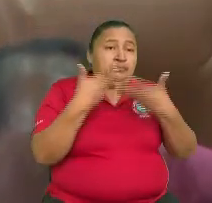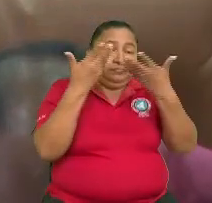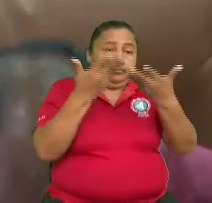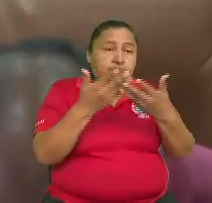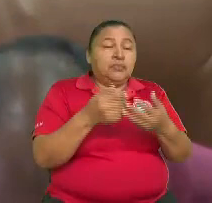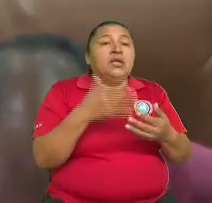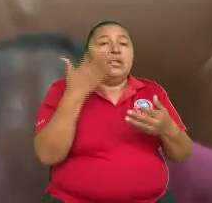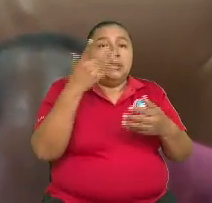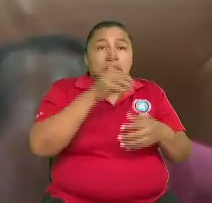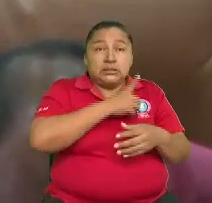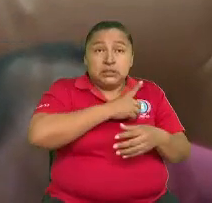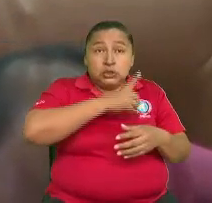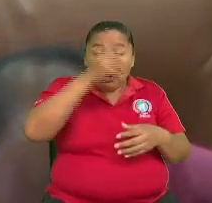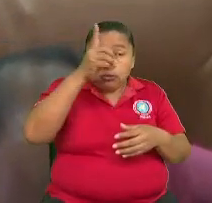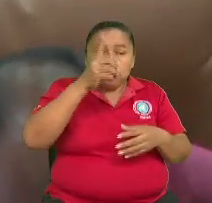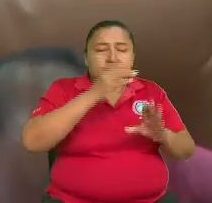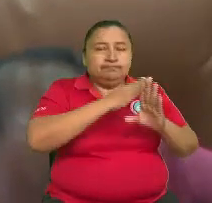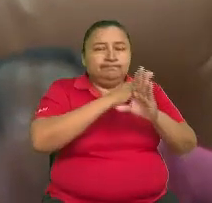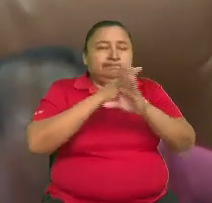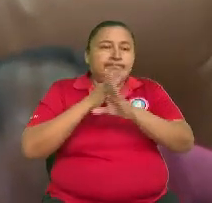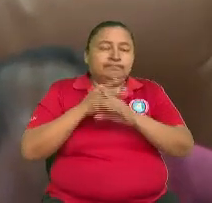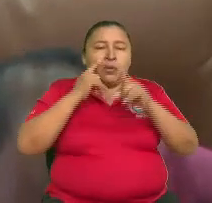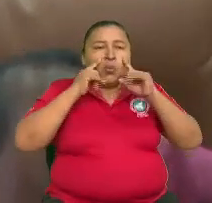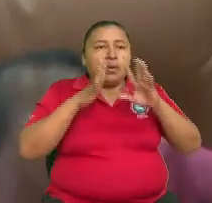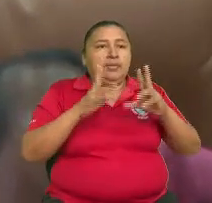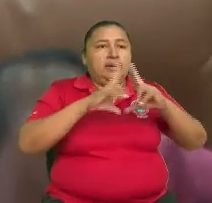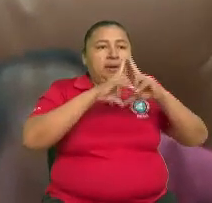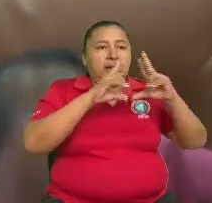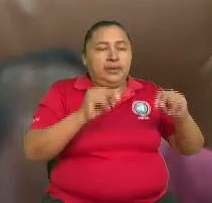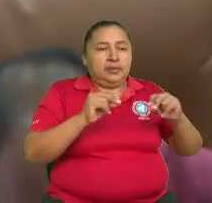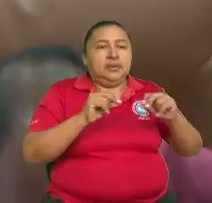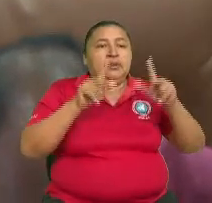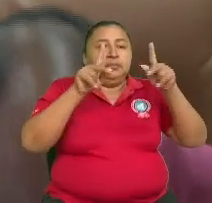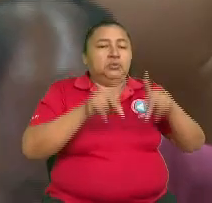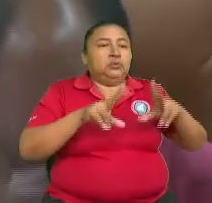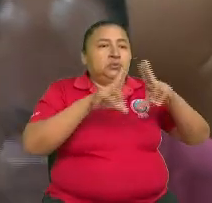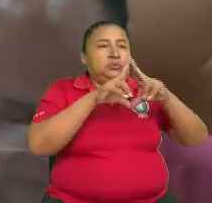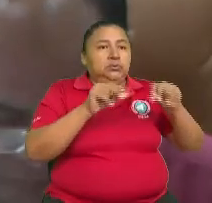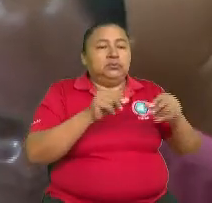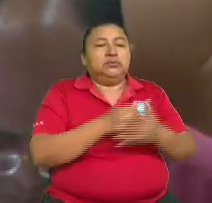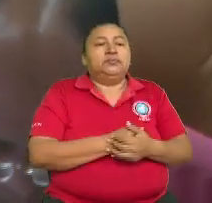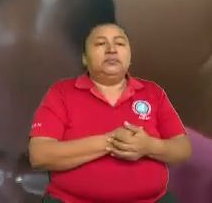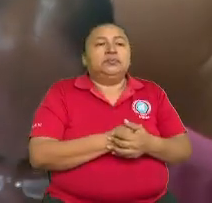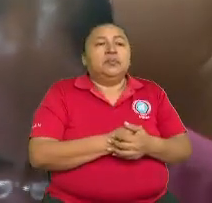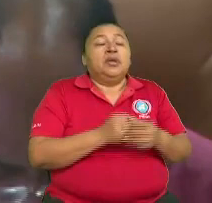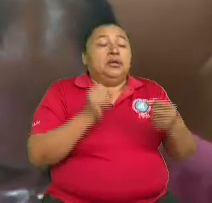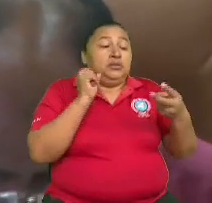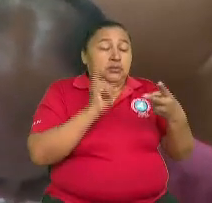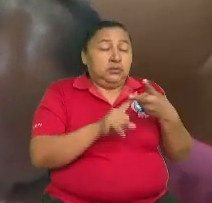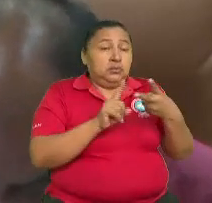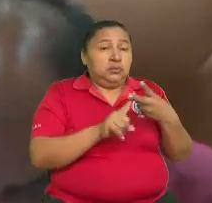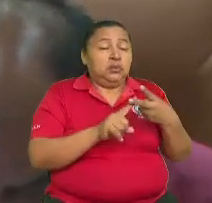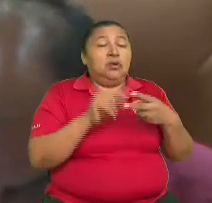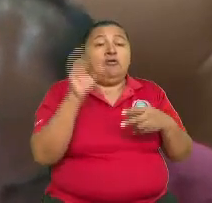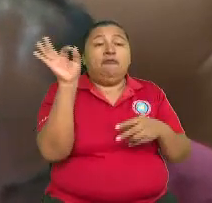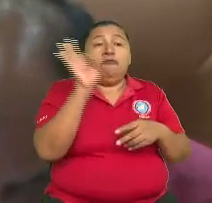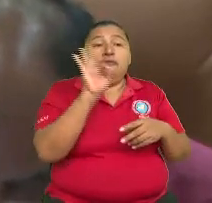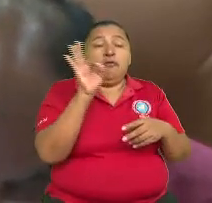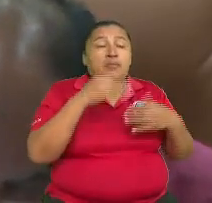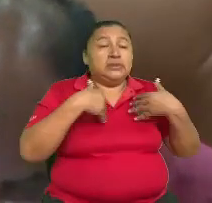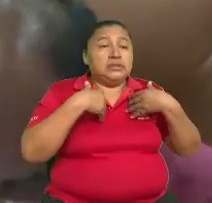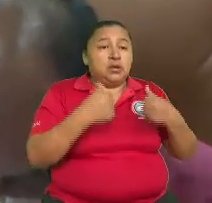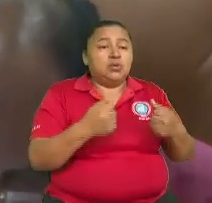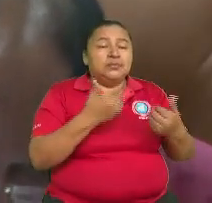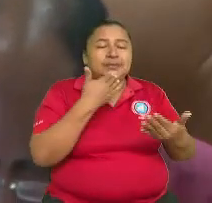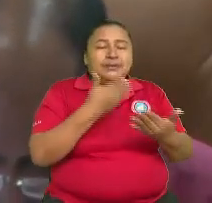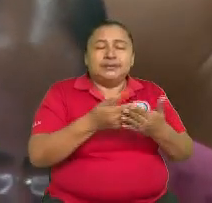Y ha sido Dios el que ha protegido a Nicaragua y a los nicaragüenses. Segundo, el modelo de salud,